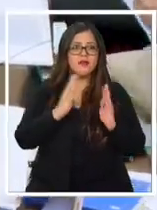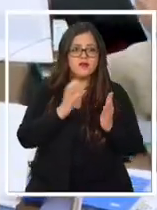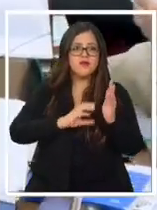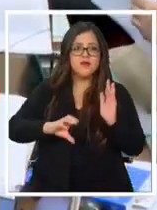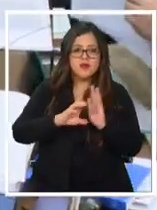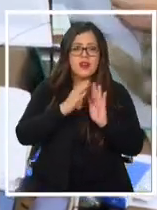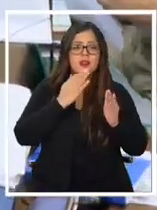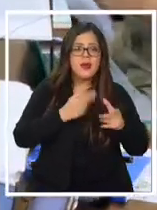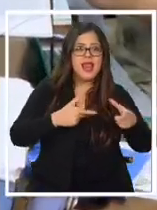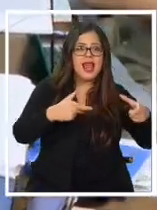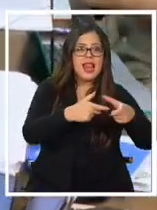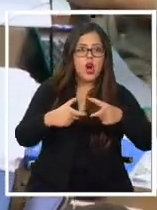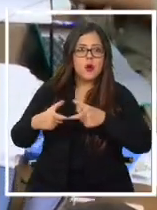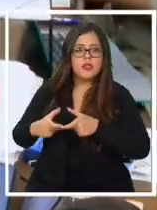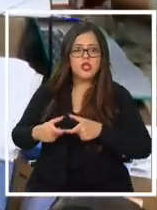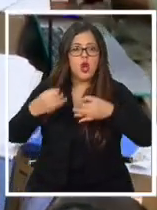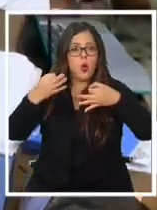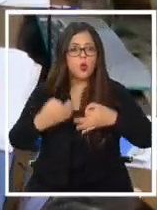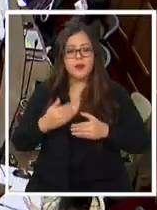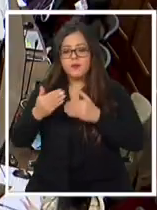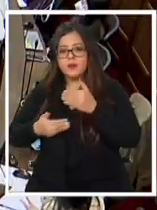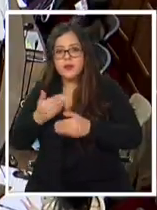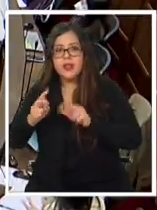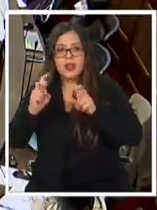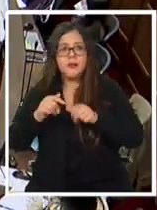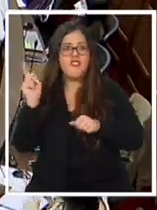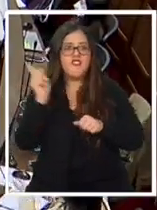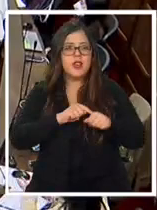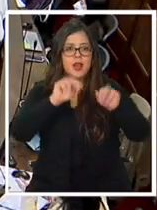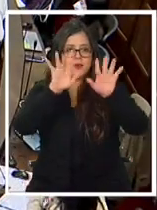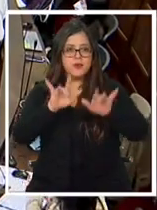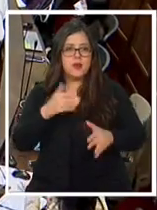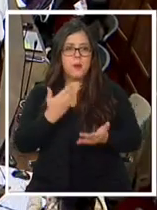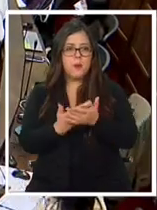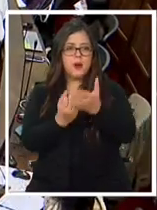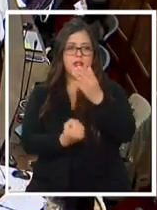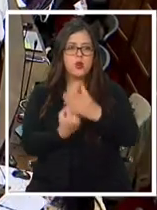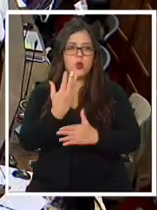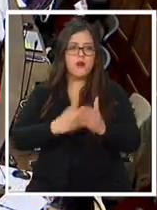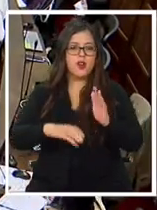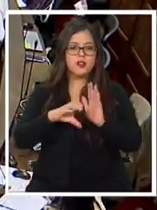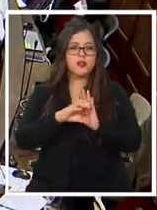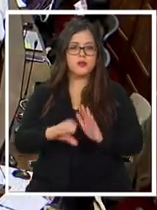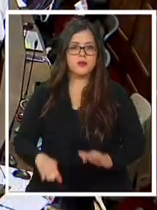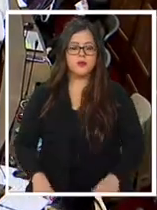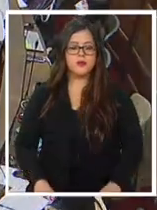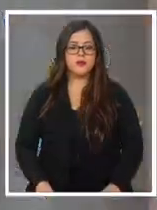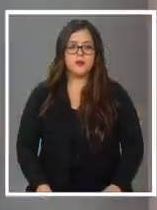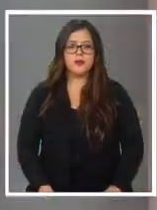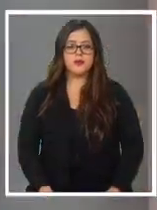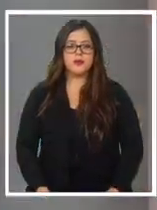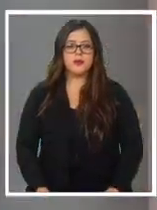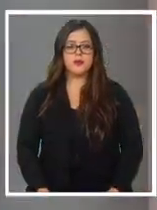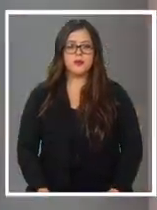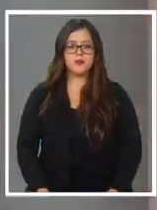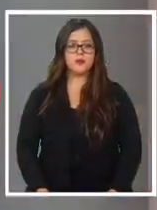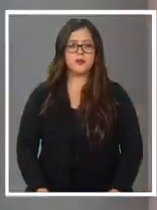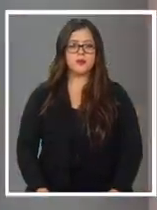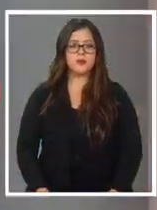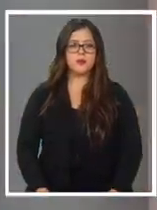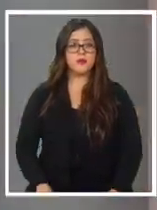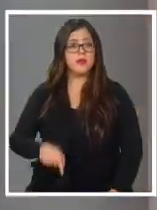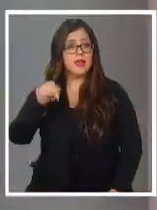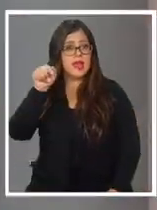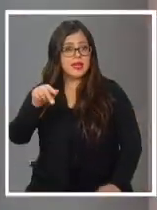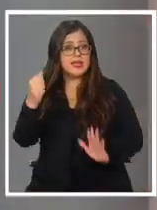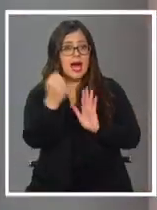en las comisiones que funcionarán en la etapa final de la redacción de la propuesta de nueva Constitución. Bien, ese